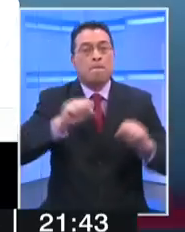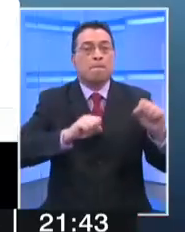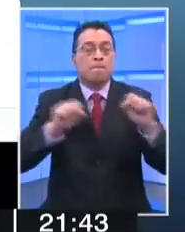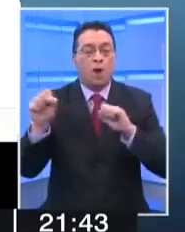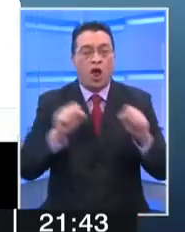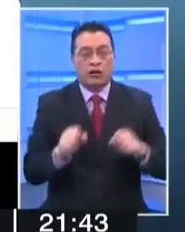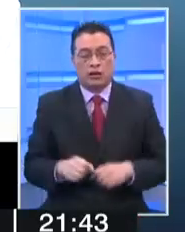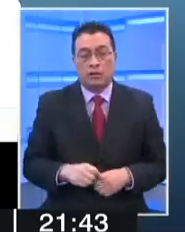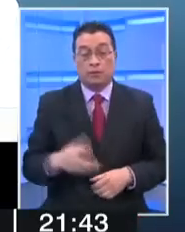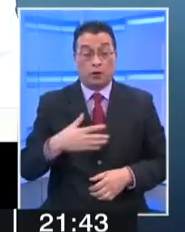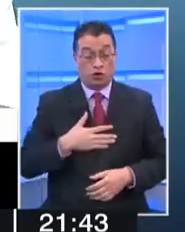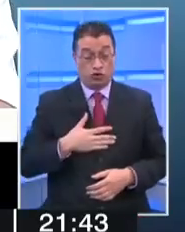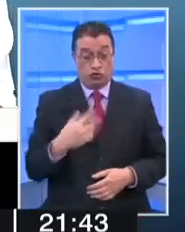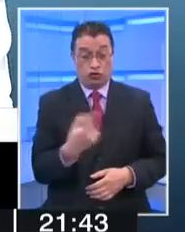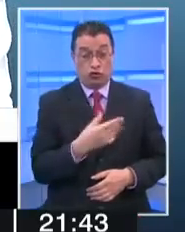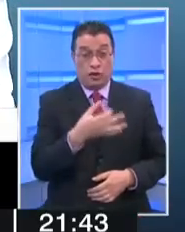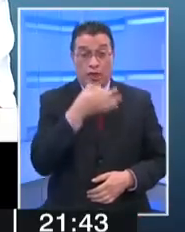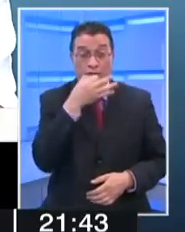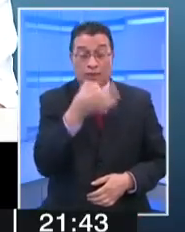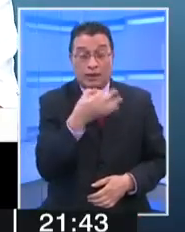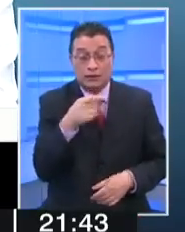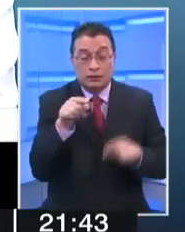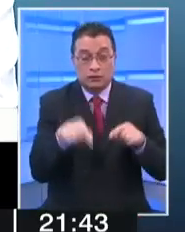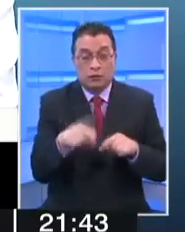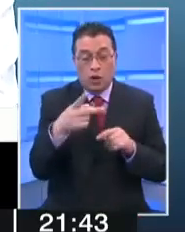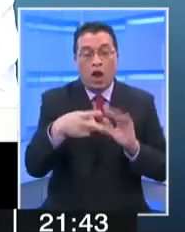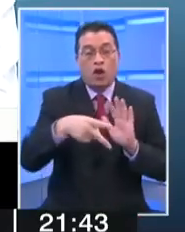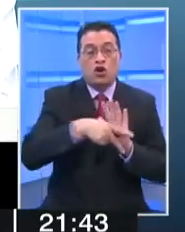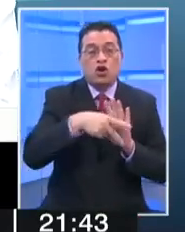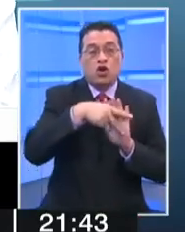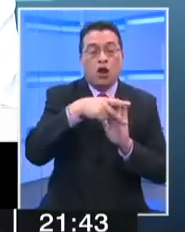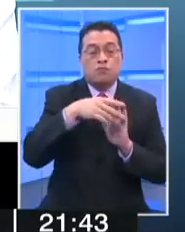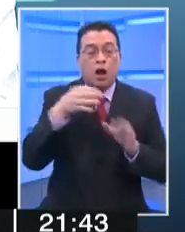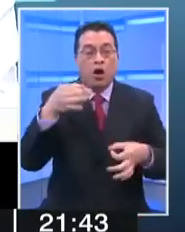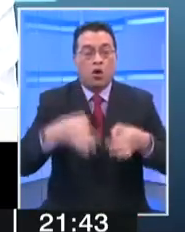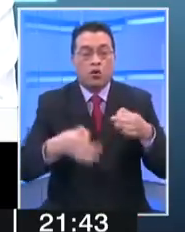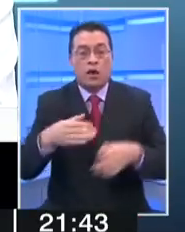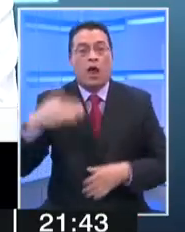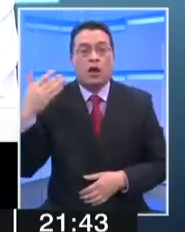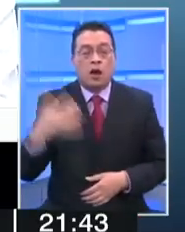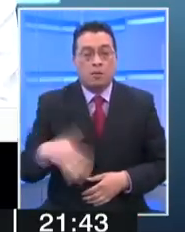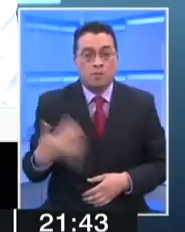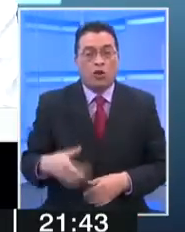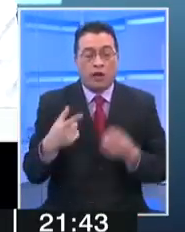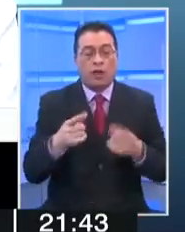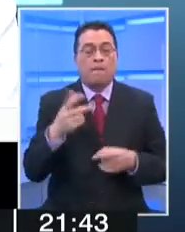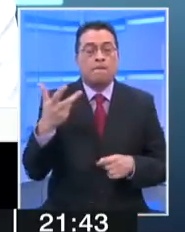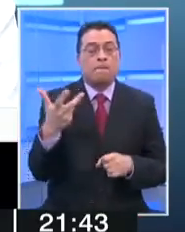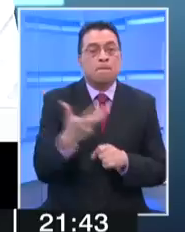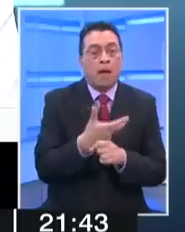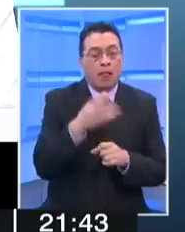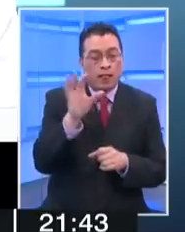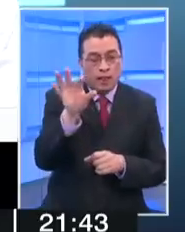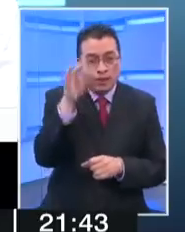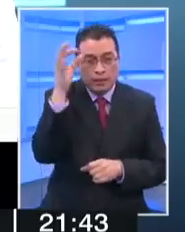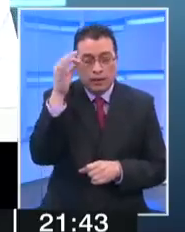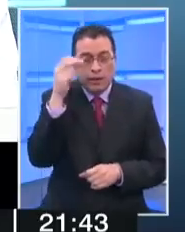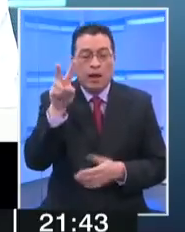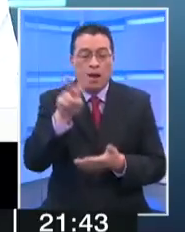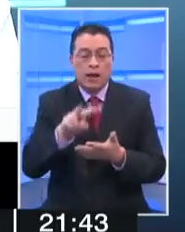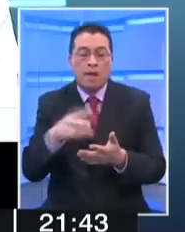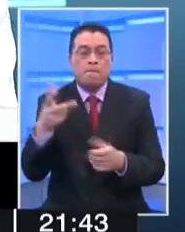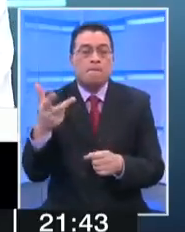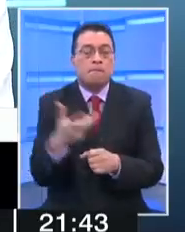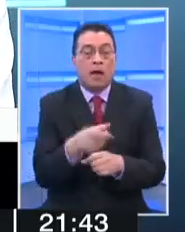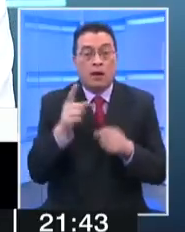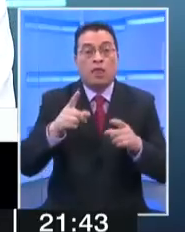nosotros nosotros que estamos diciendo es que aquí había una norma jurídica relevante de Rango constitucional mal interpretada y que tenía que restablecerse